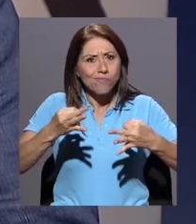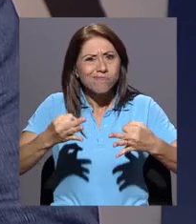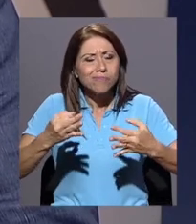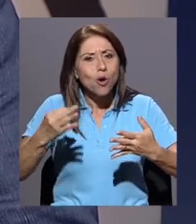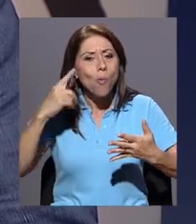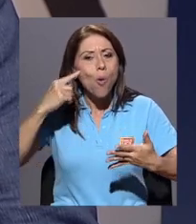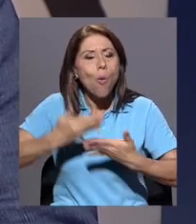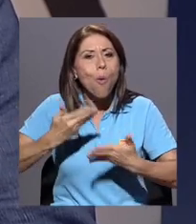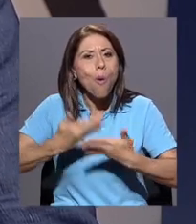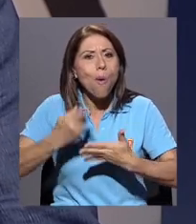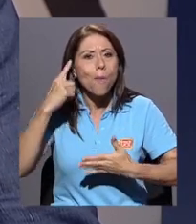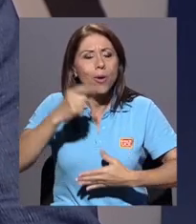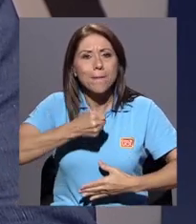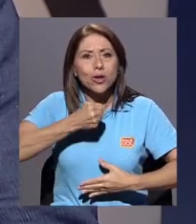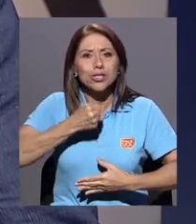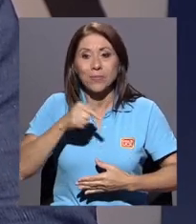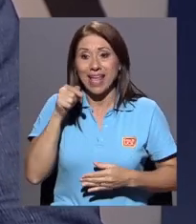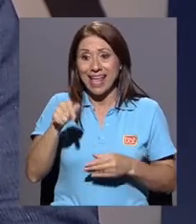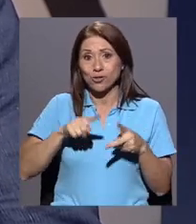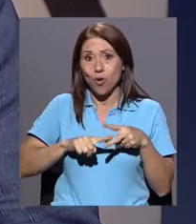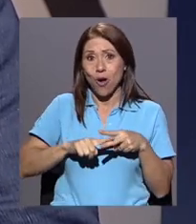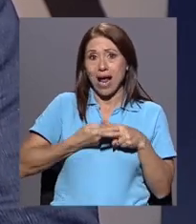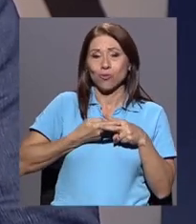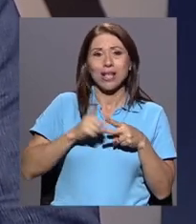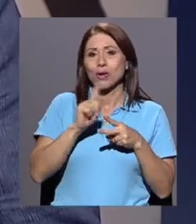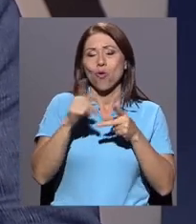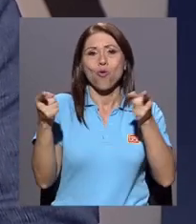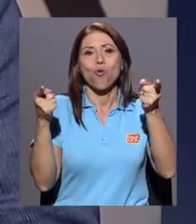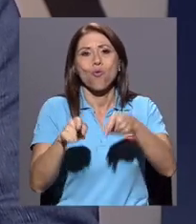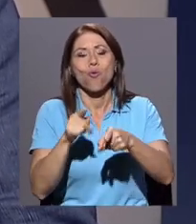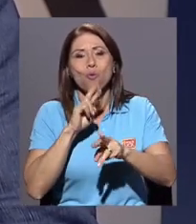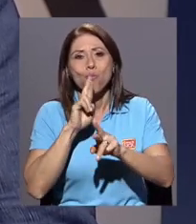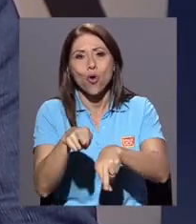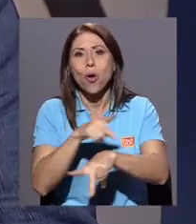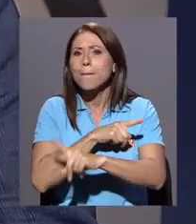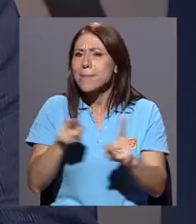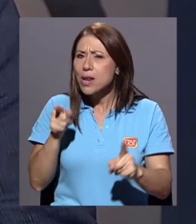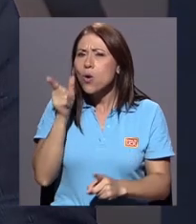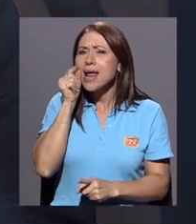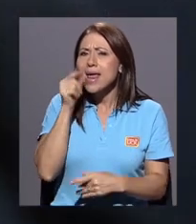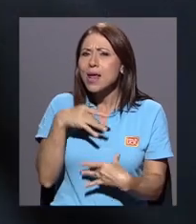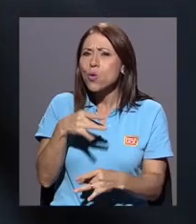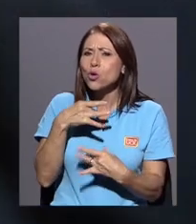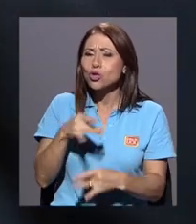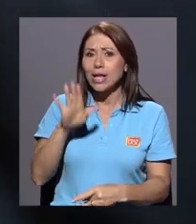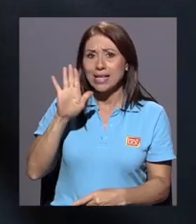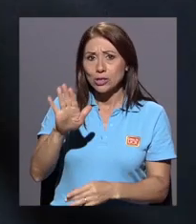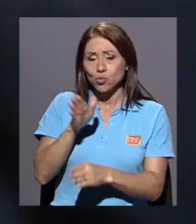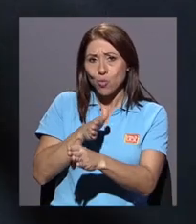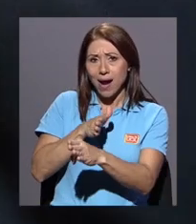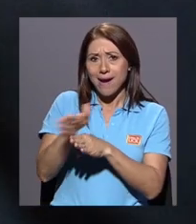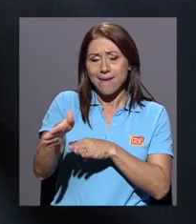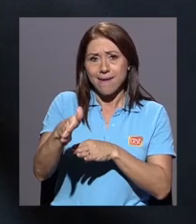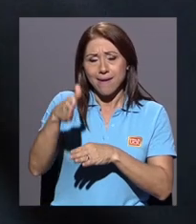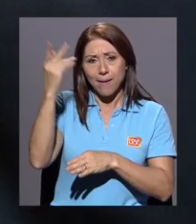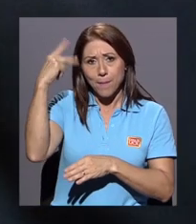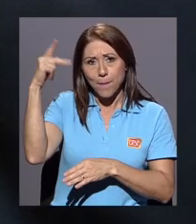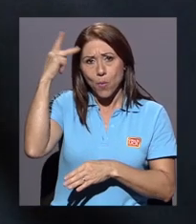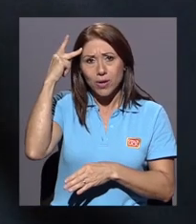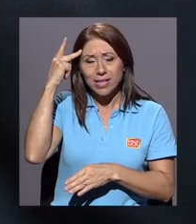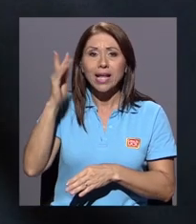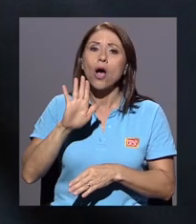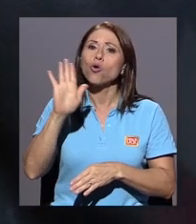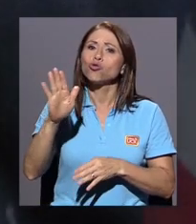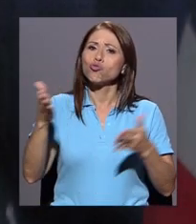periodismo. Yo creo que no es la causa, sino que es un síntoma, es un producto. Pero lo que es curioso es que su carrera política, él lance su carrera política o su